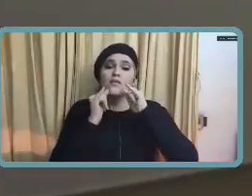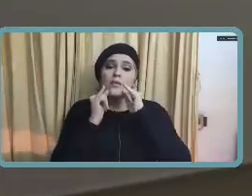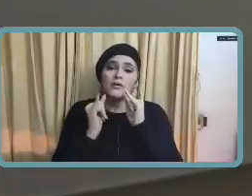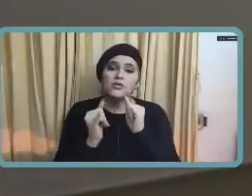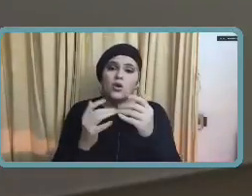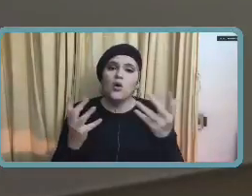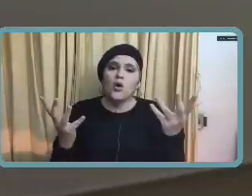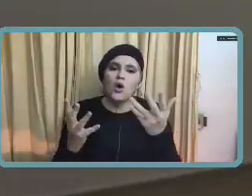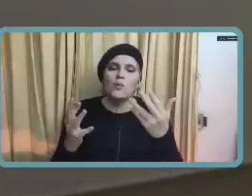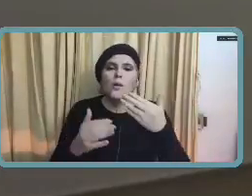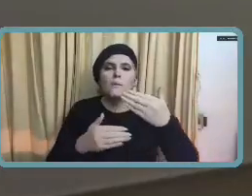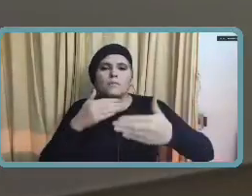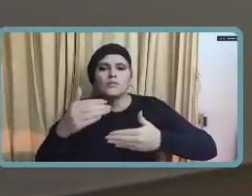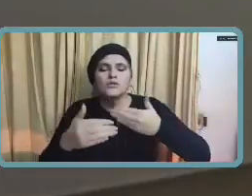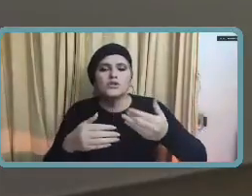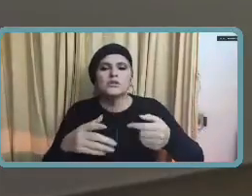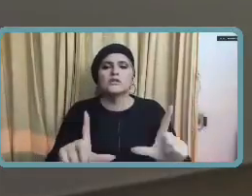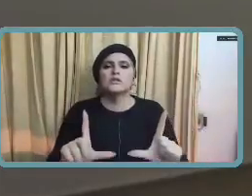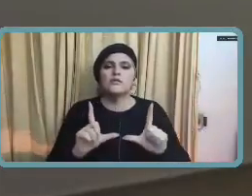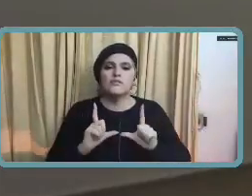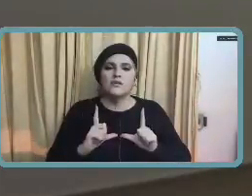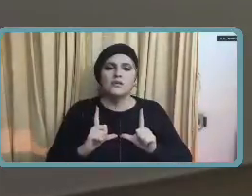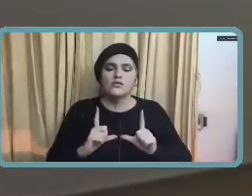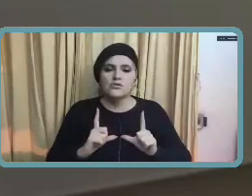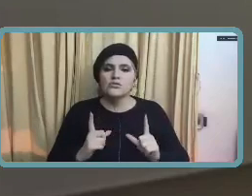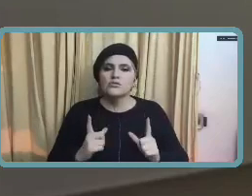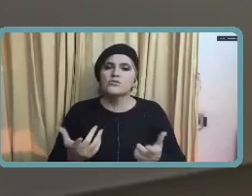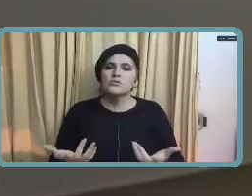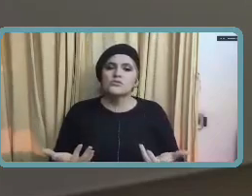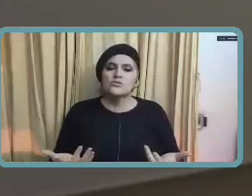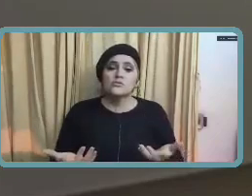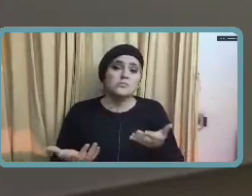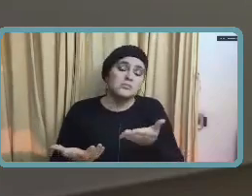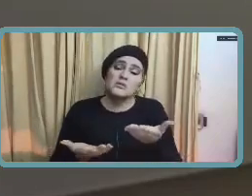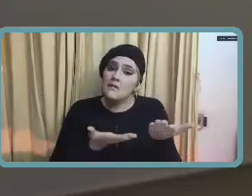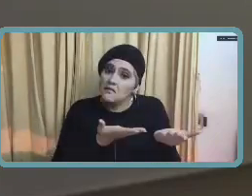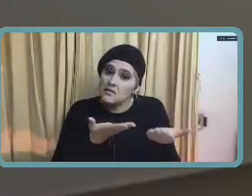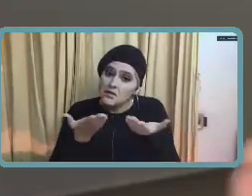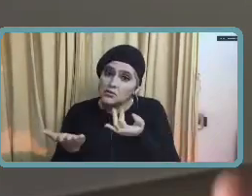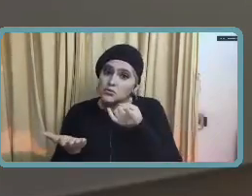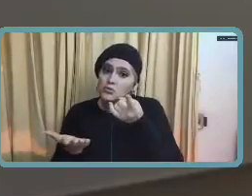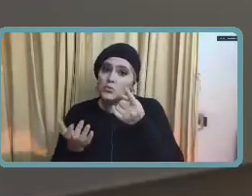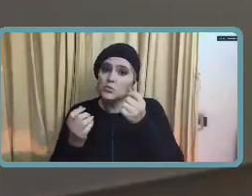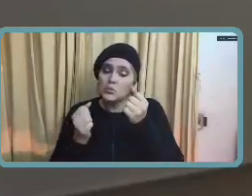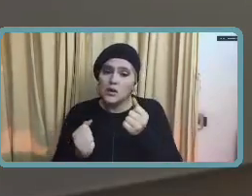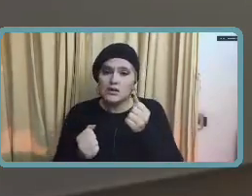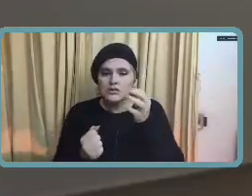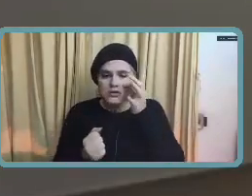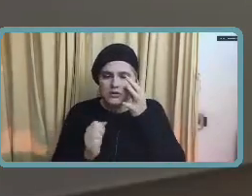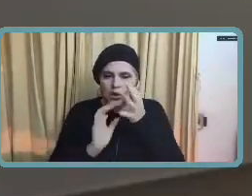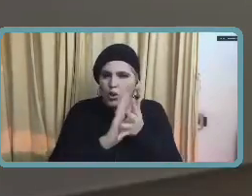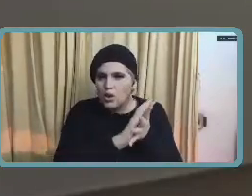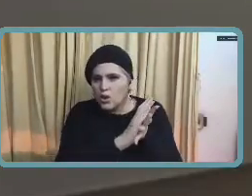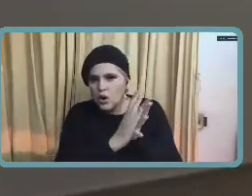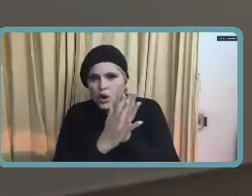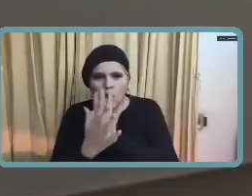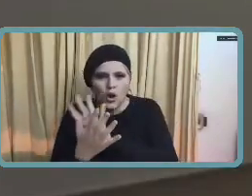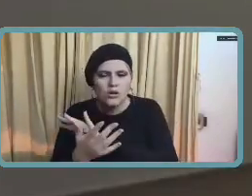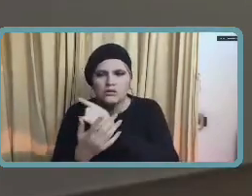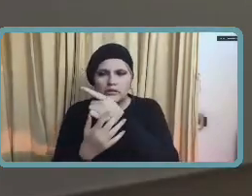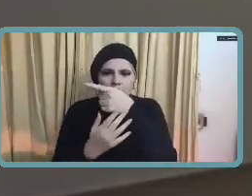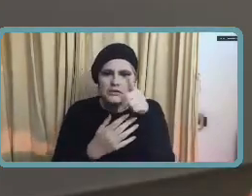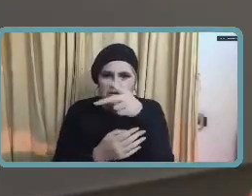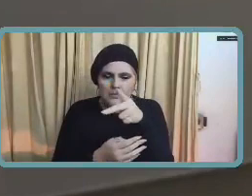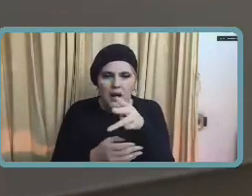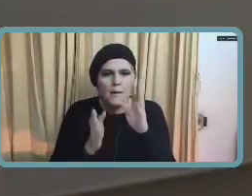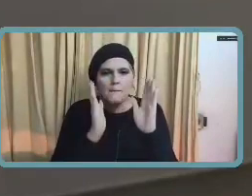de certificación, que en definitiva es una invitación para que vean todo y cada uno de los módulos de esta jornada para